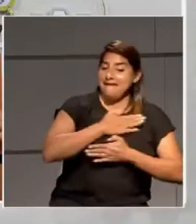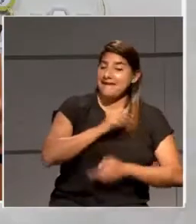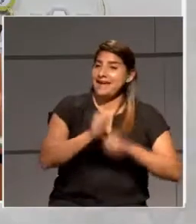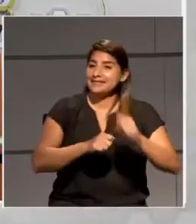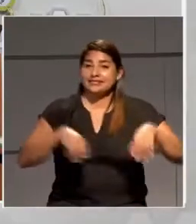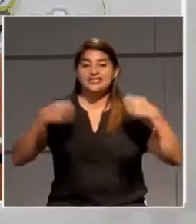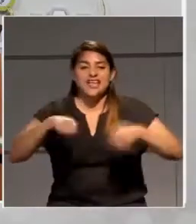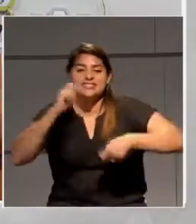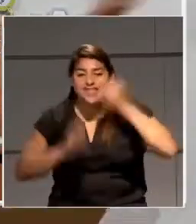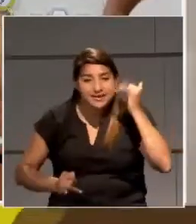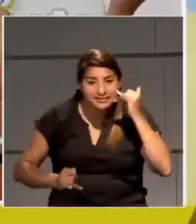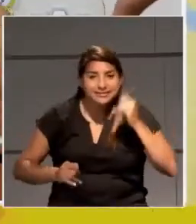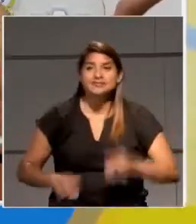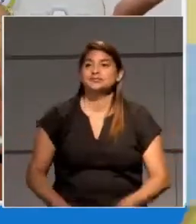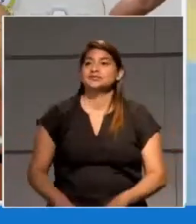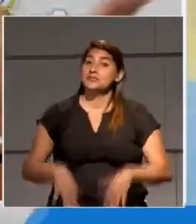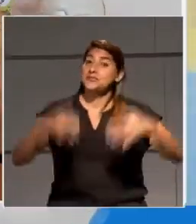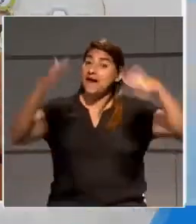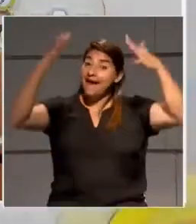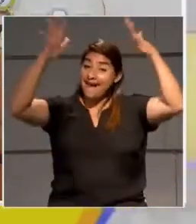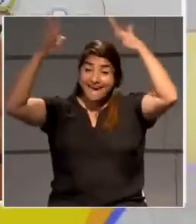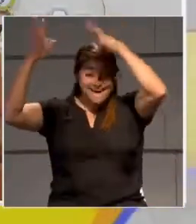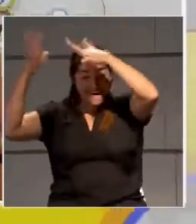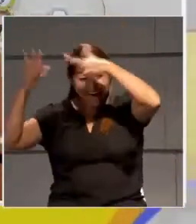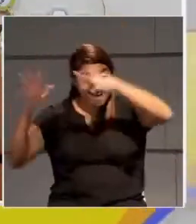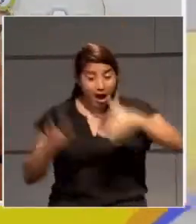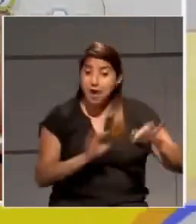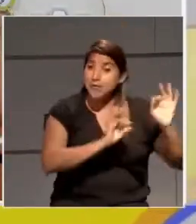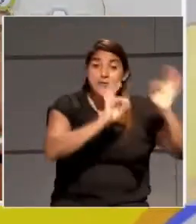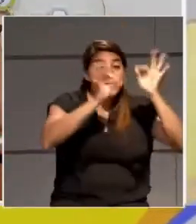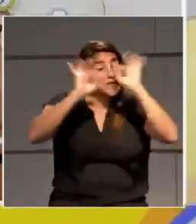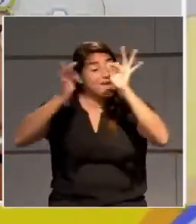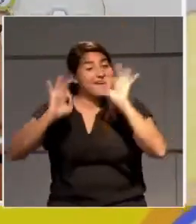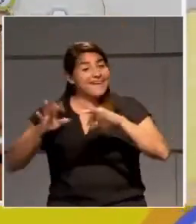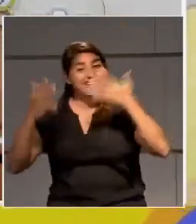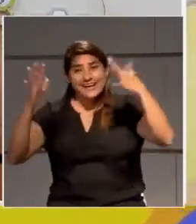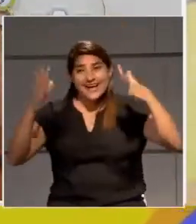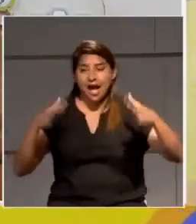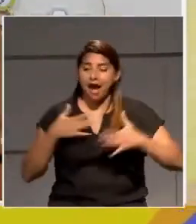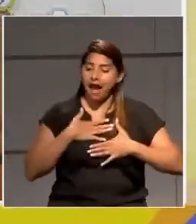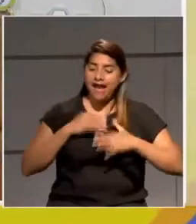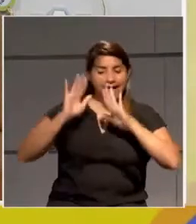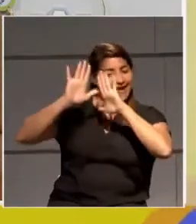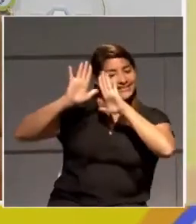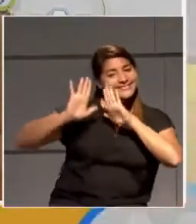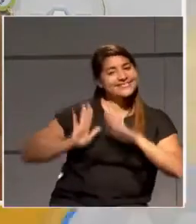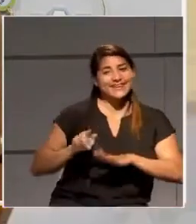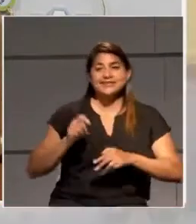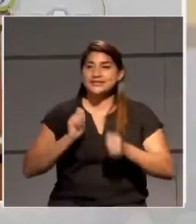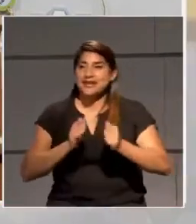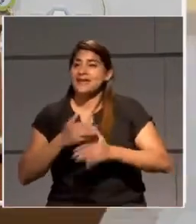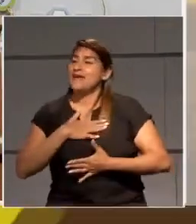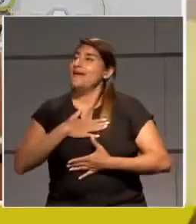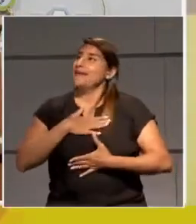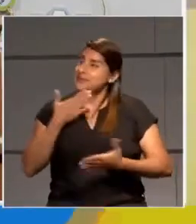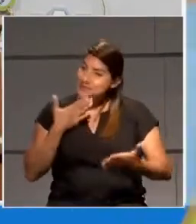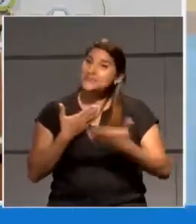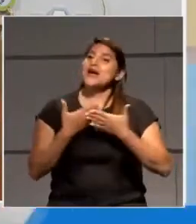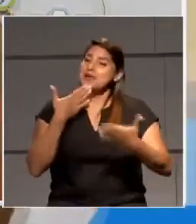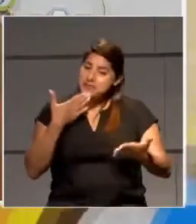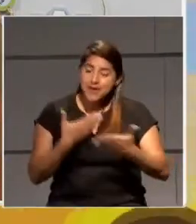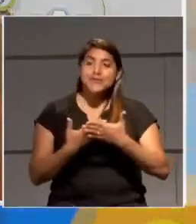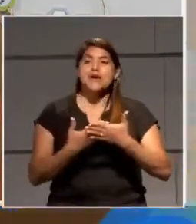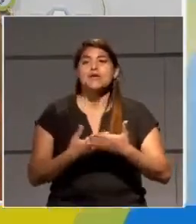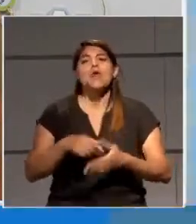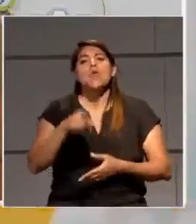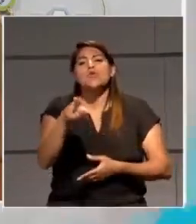Y la maraca. Tan, tan. Eso, muy bien. Muy bien, Pluk, me parece excelente. Qué buena. Nayu,